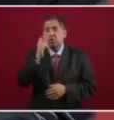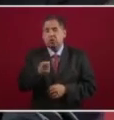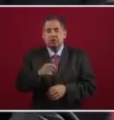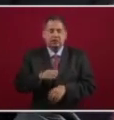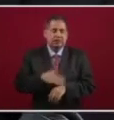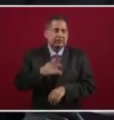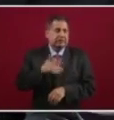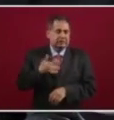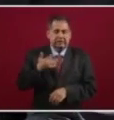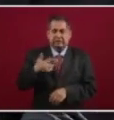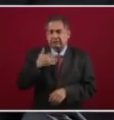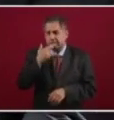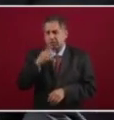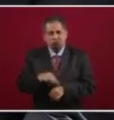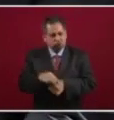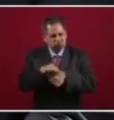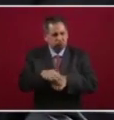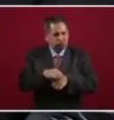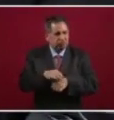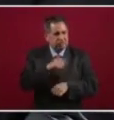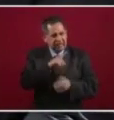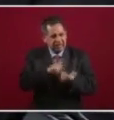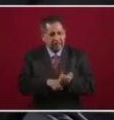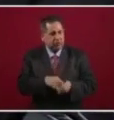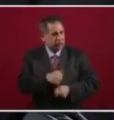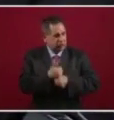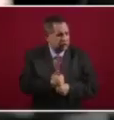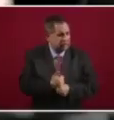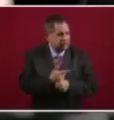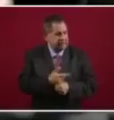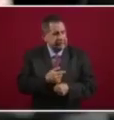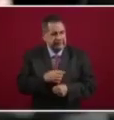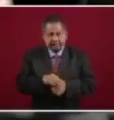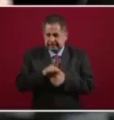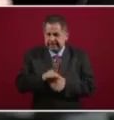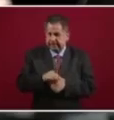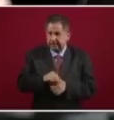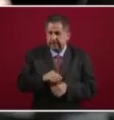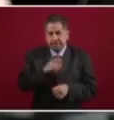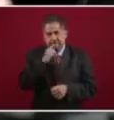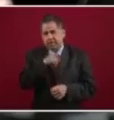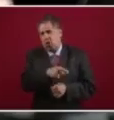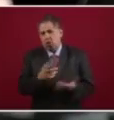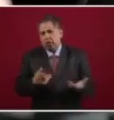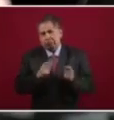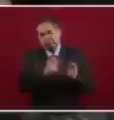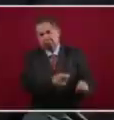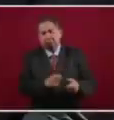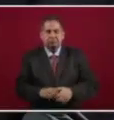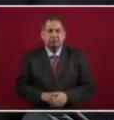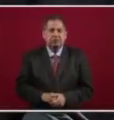más la gente que ha padecido, que ha sufrido en carne propia